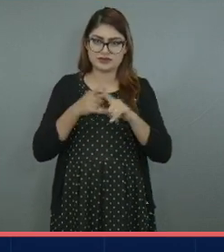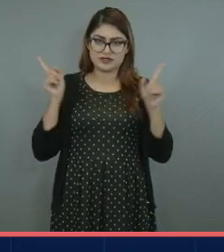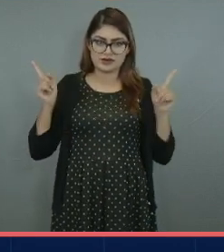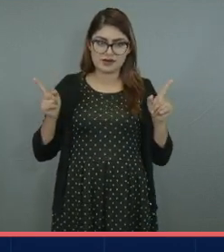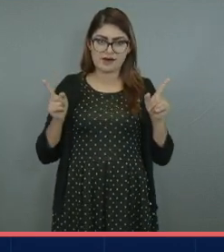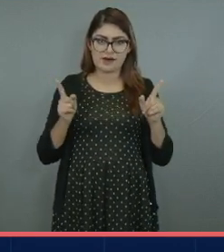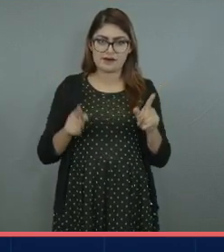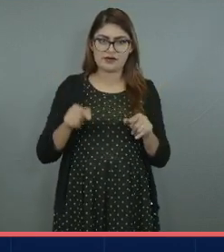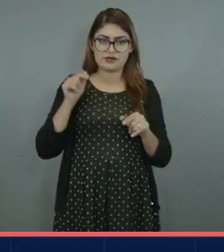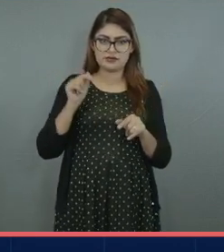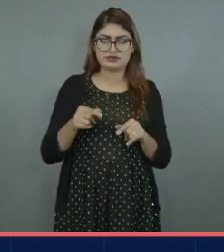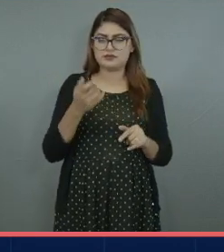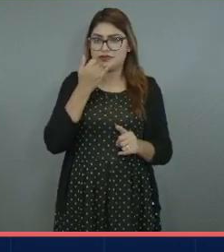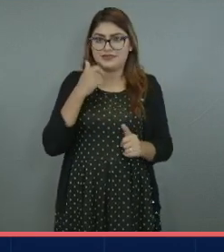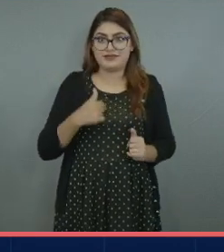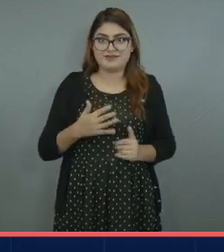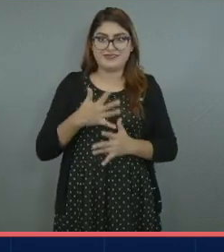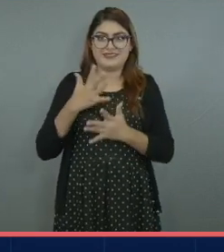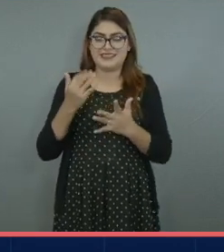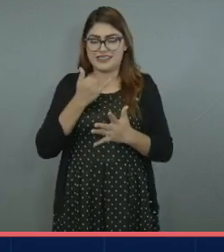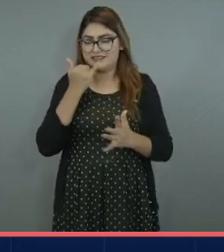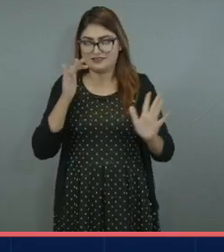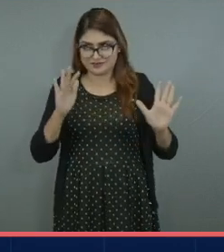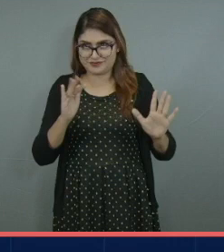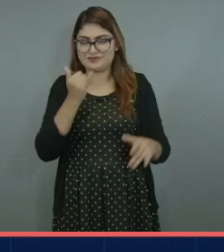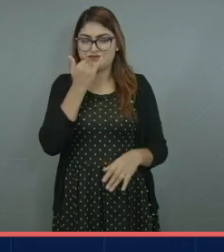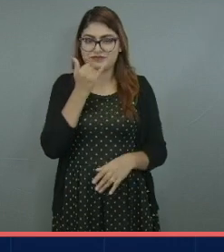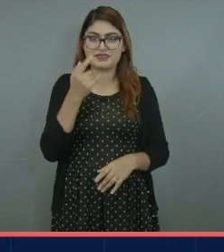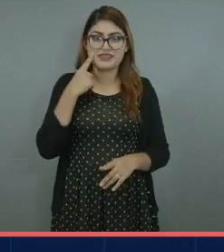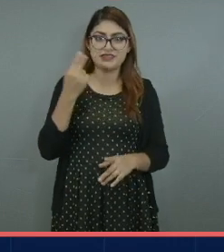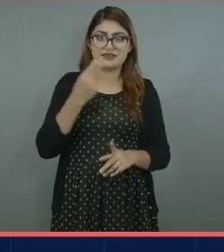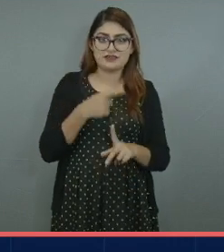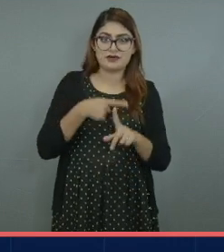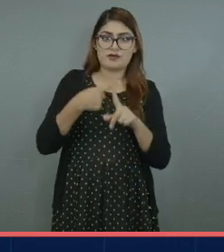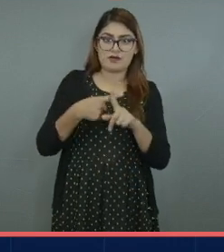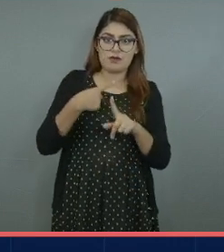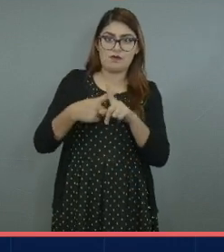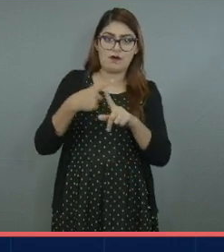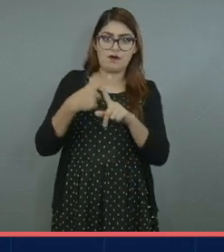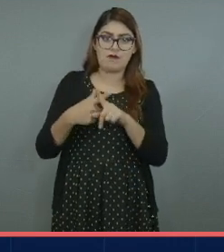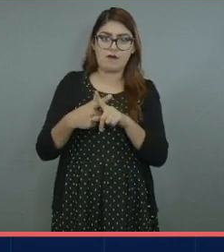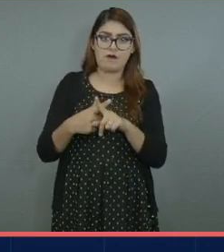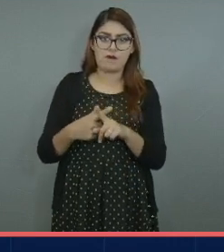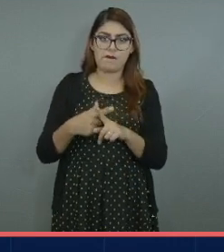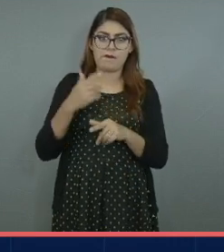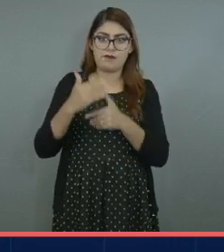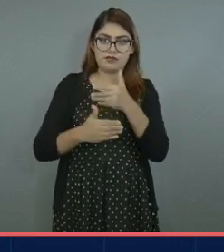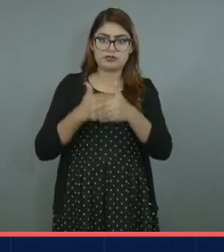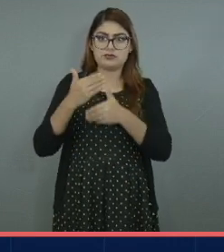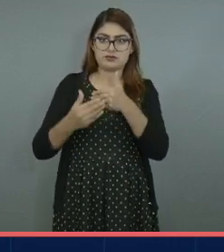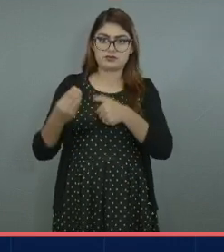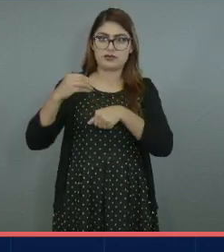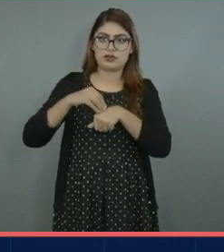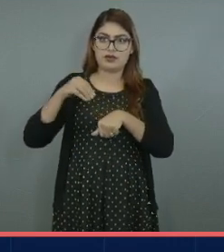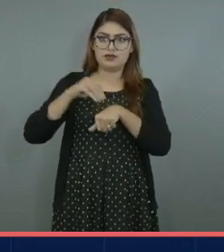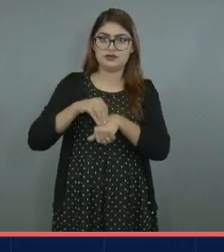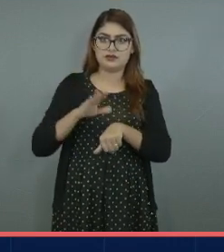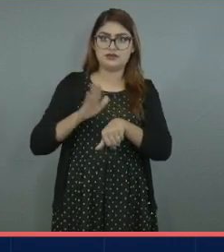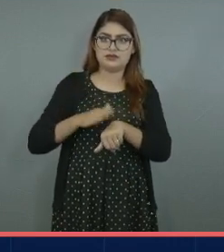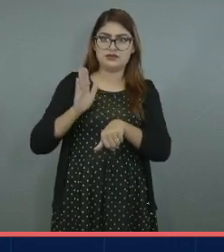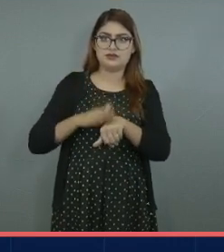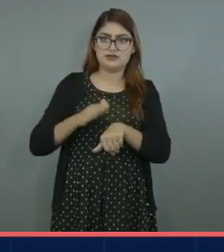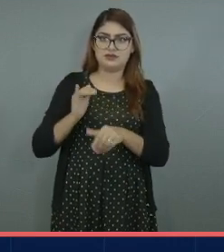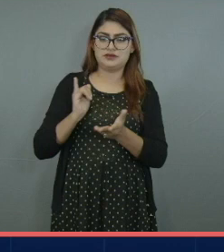trata, perdónenme, es que me emociono mucho. Se trata de sumar capital y capital y capital a